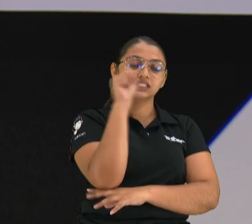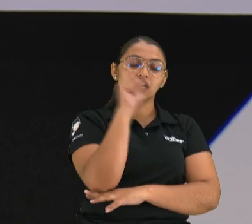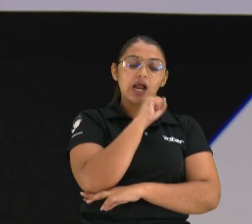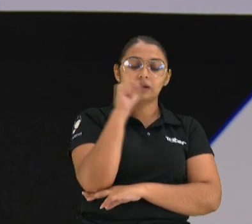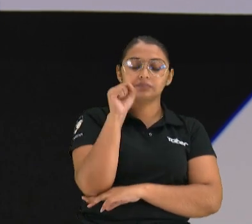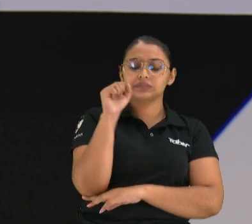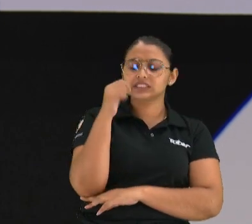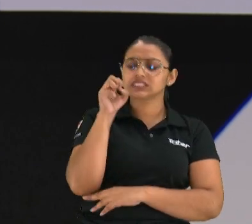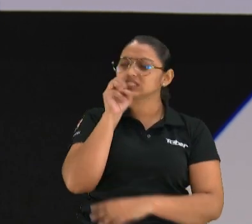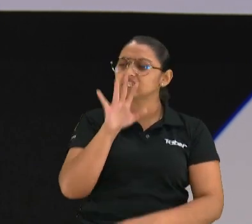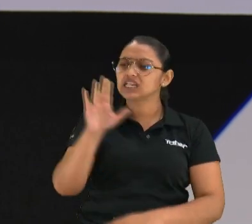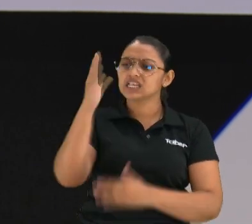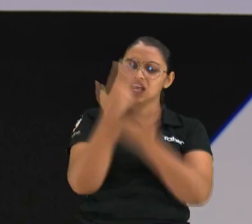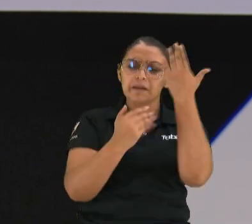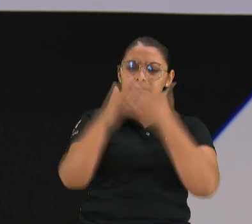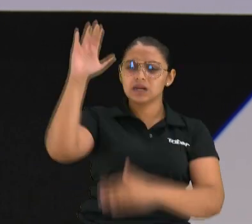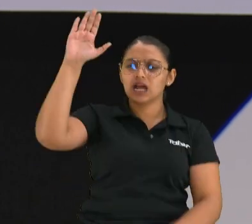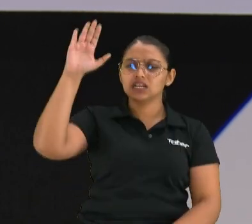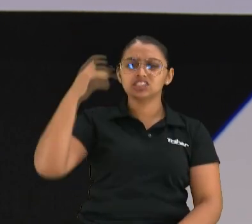reprobada